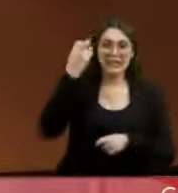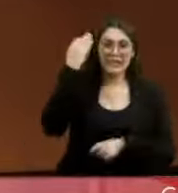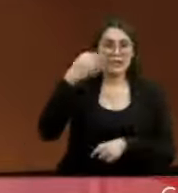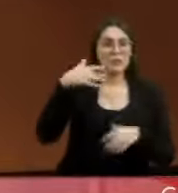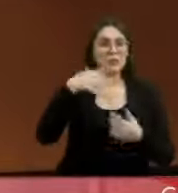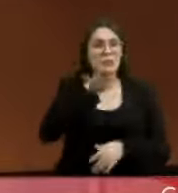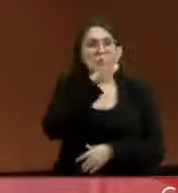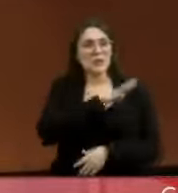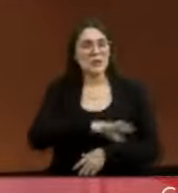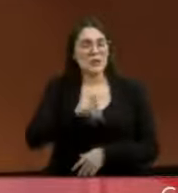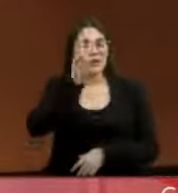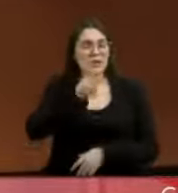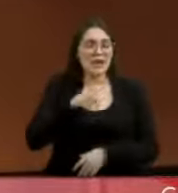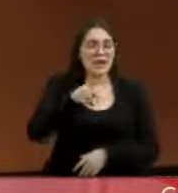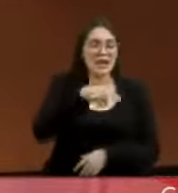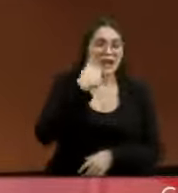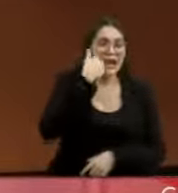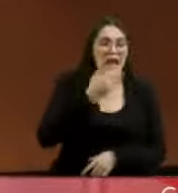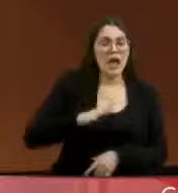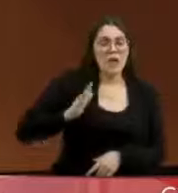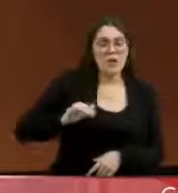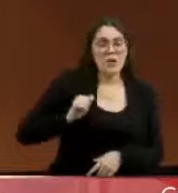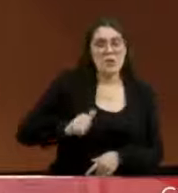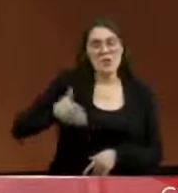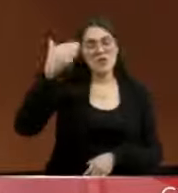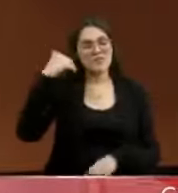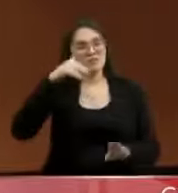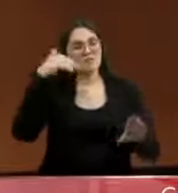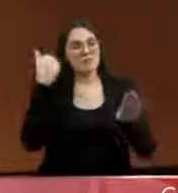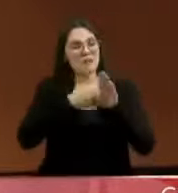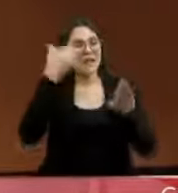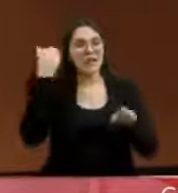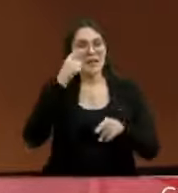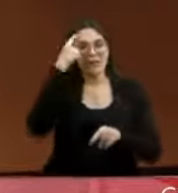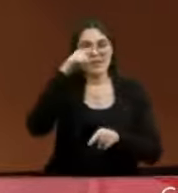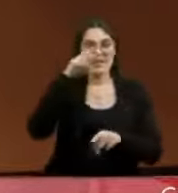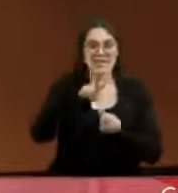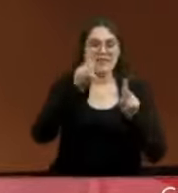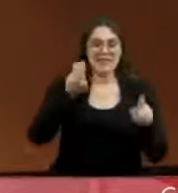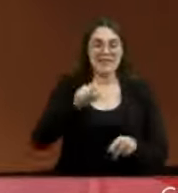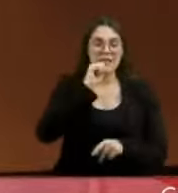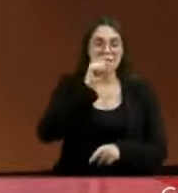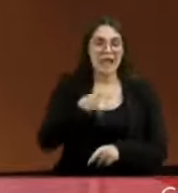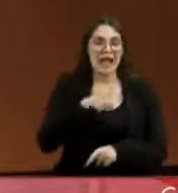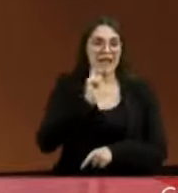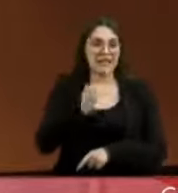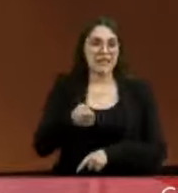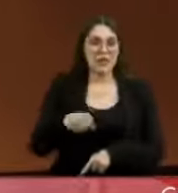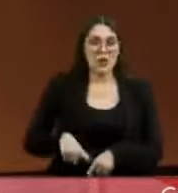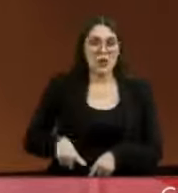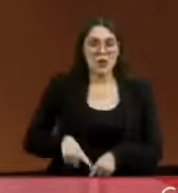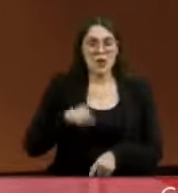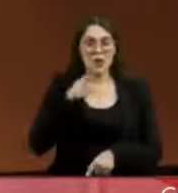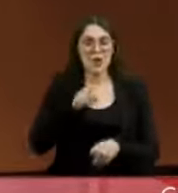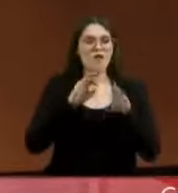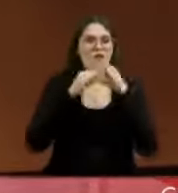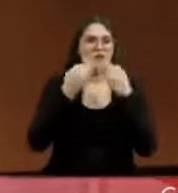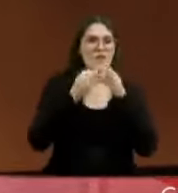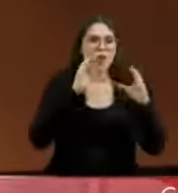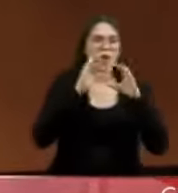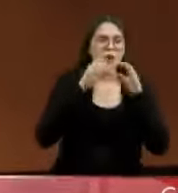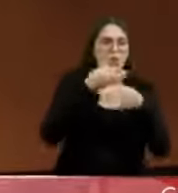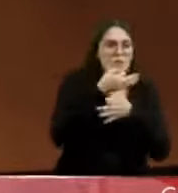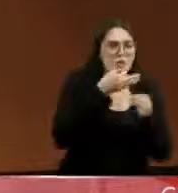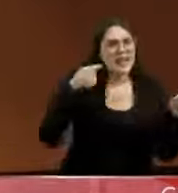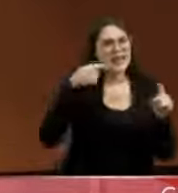un intento golpista en contra del Poder Legislativo. Los medios de comunicación no han dicho prácticamente